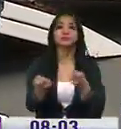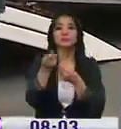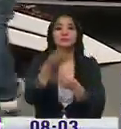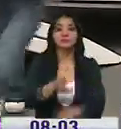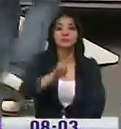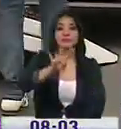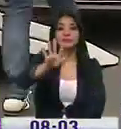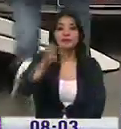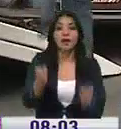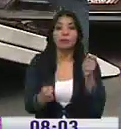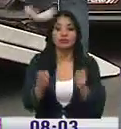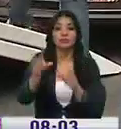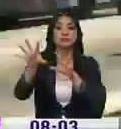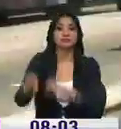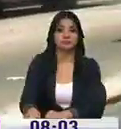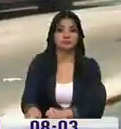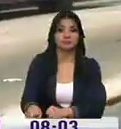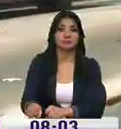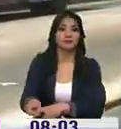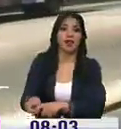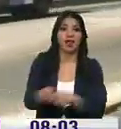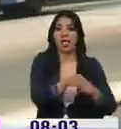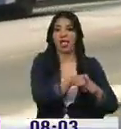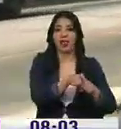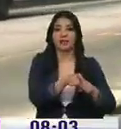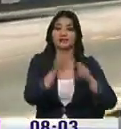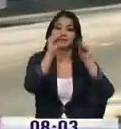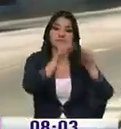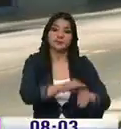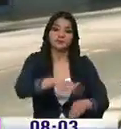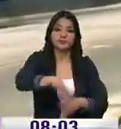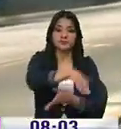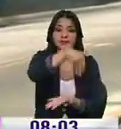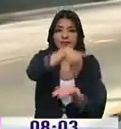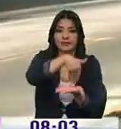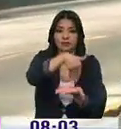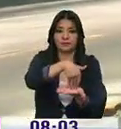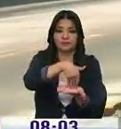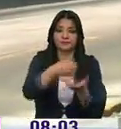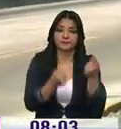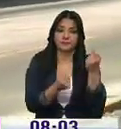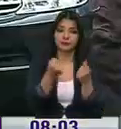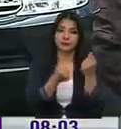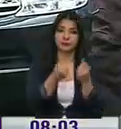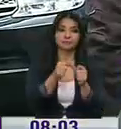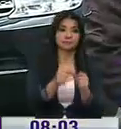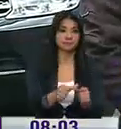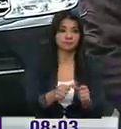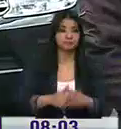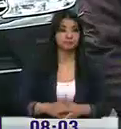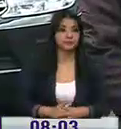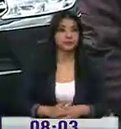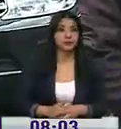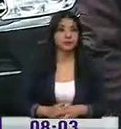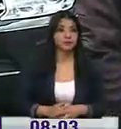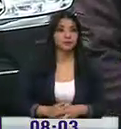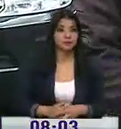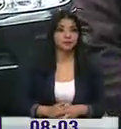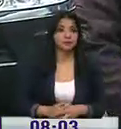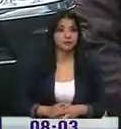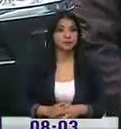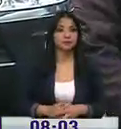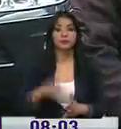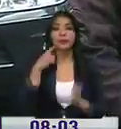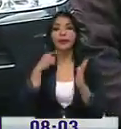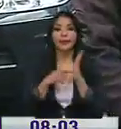25 autos fueron levantados con grúas y trasladados hasta los patios de retención vehicular. No porque el señor que